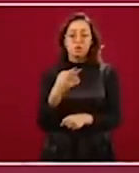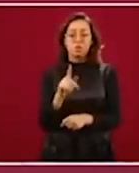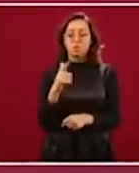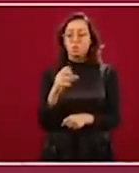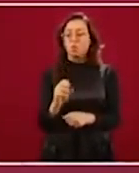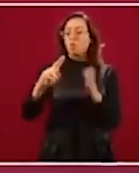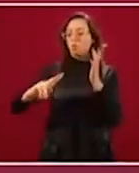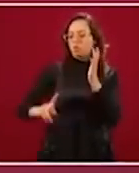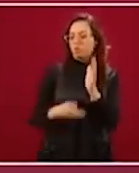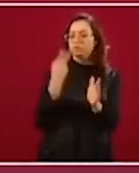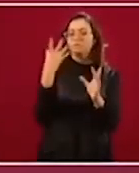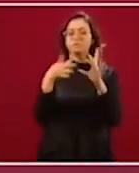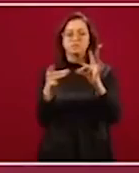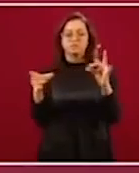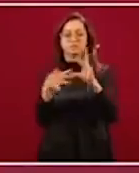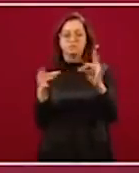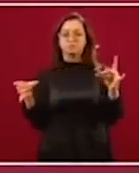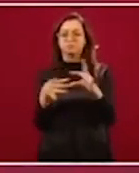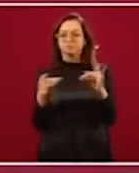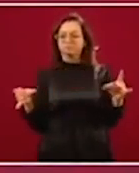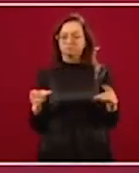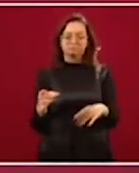y estamos preparados,